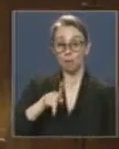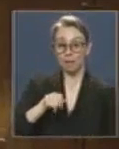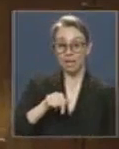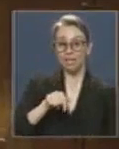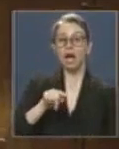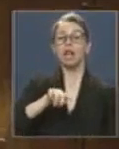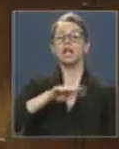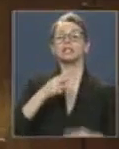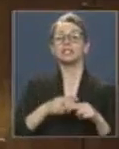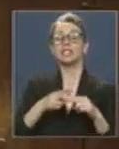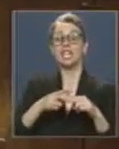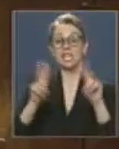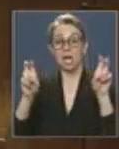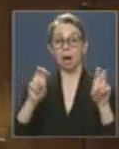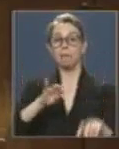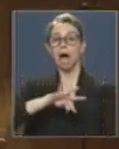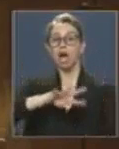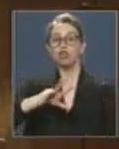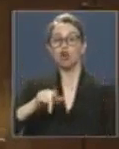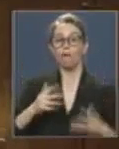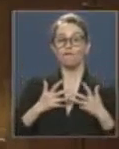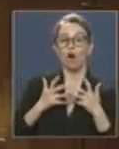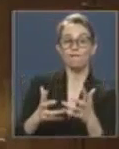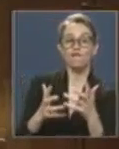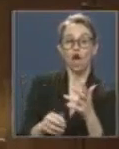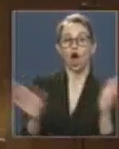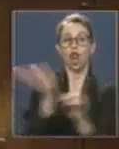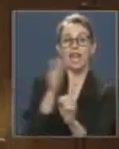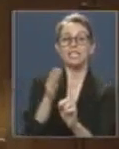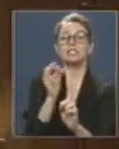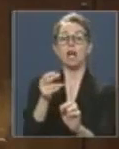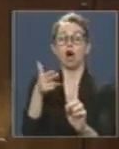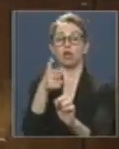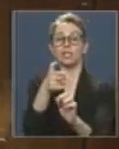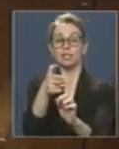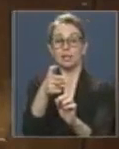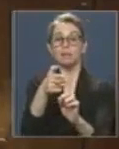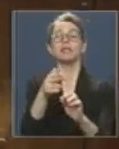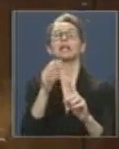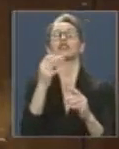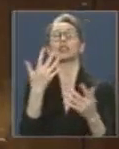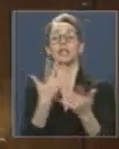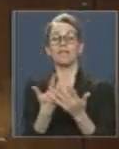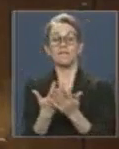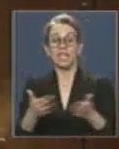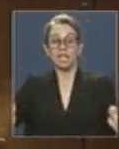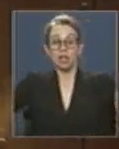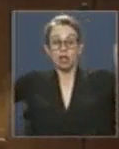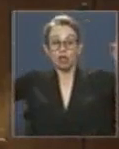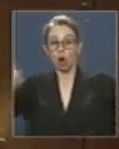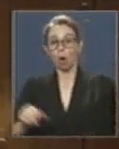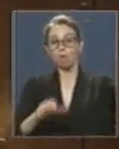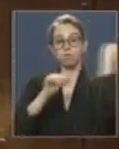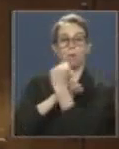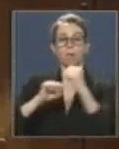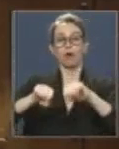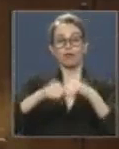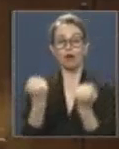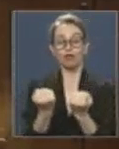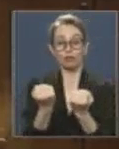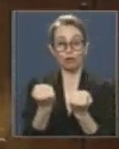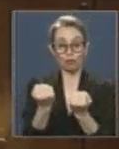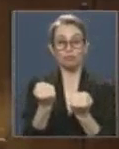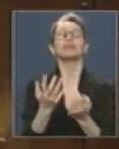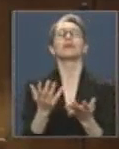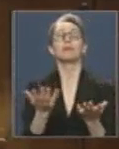referidos al robo con violencia o intimidación en las personas, la fractura de vidrios de vehículos motorizados,